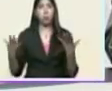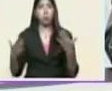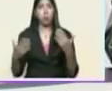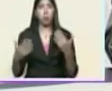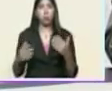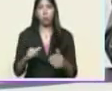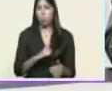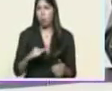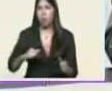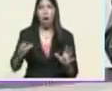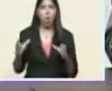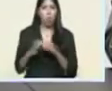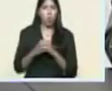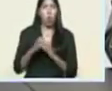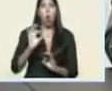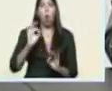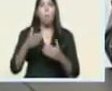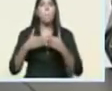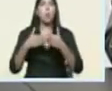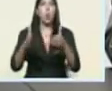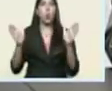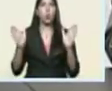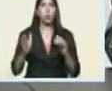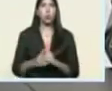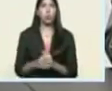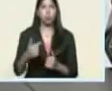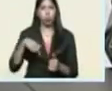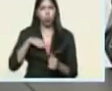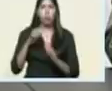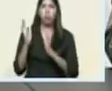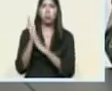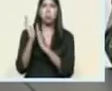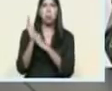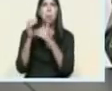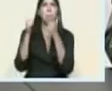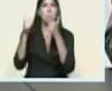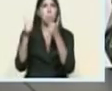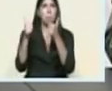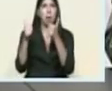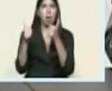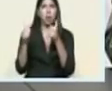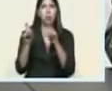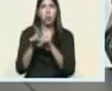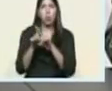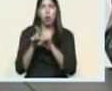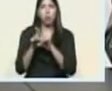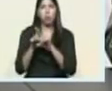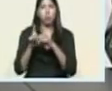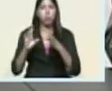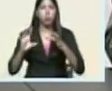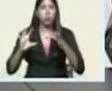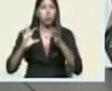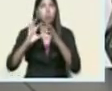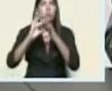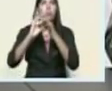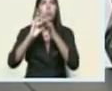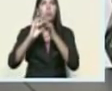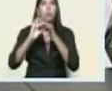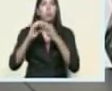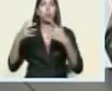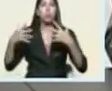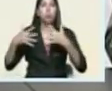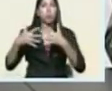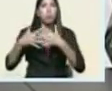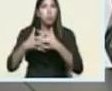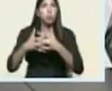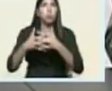público, en privado. Y aplaudimos ese acercamiento de diálogo para la